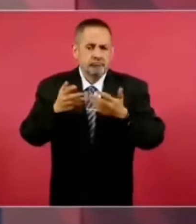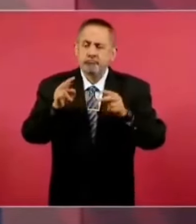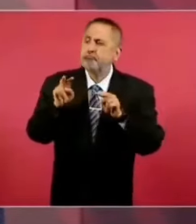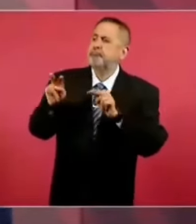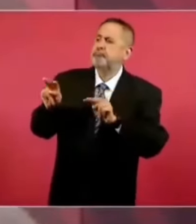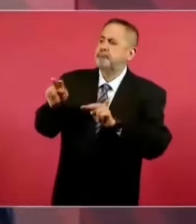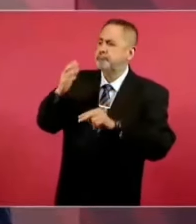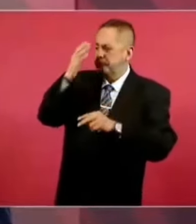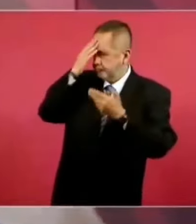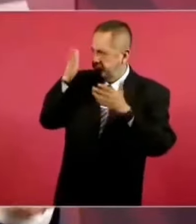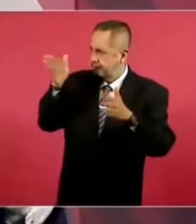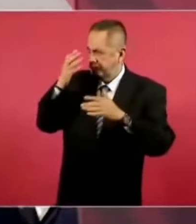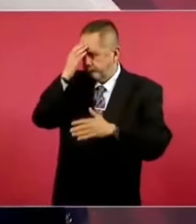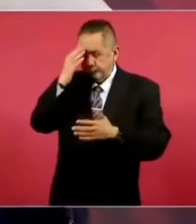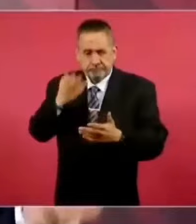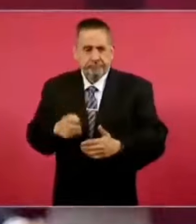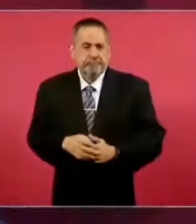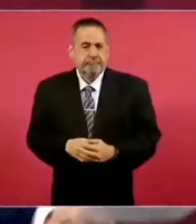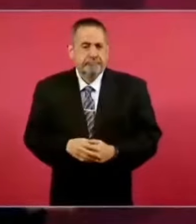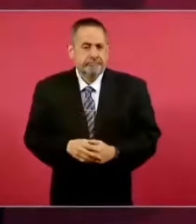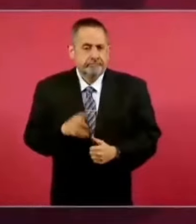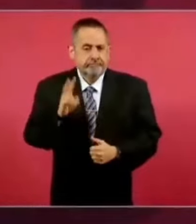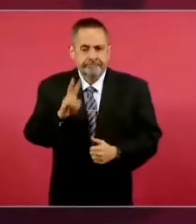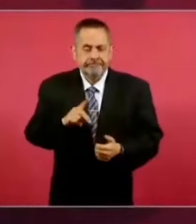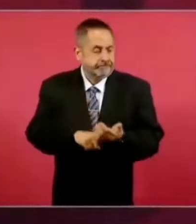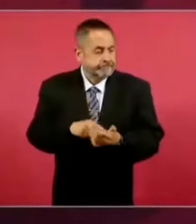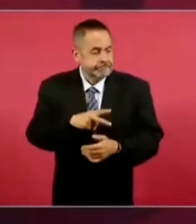Pero es realmente lamentable